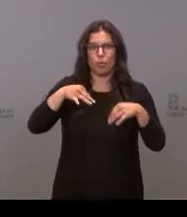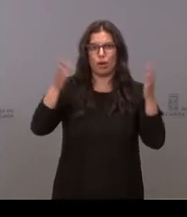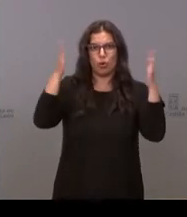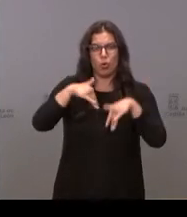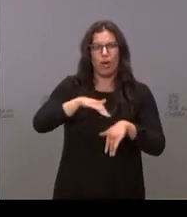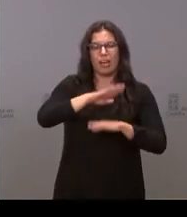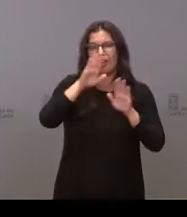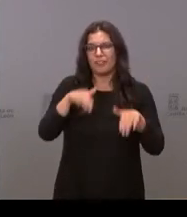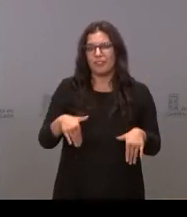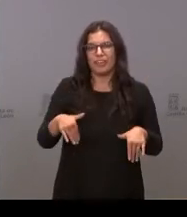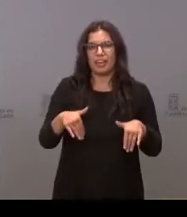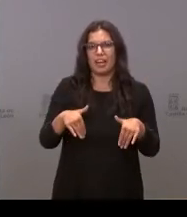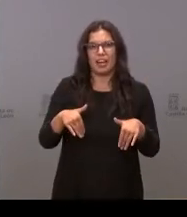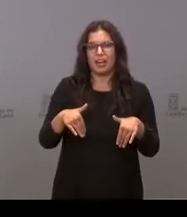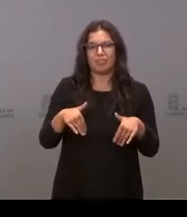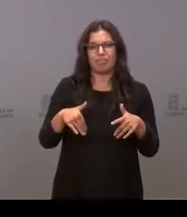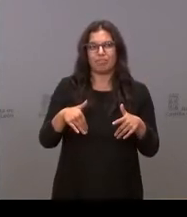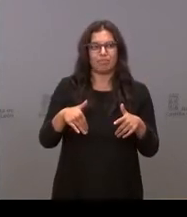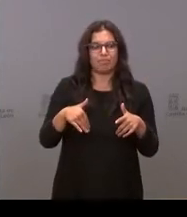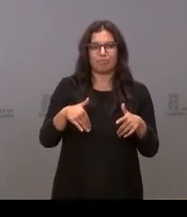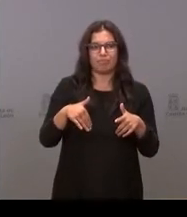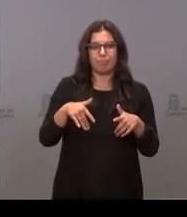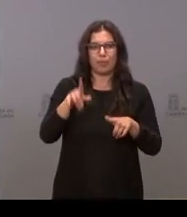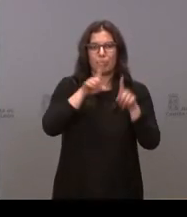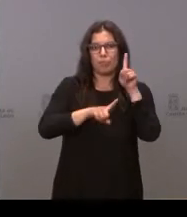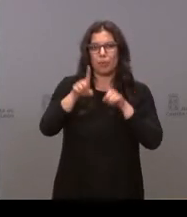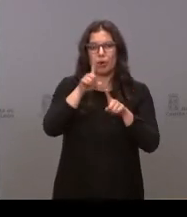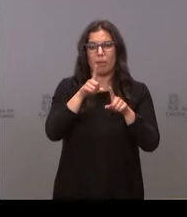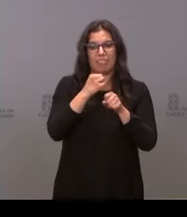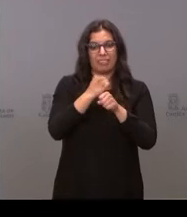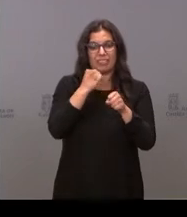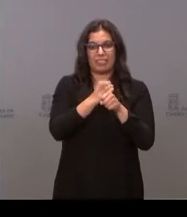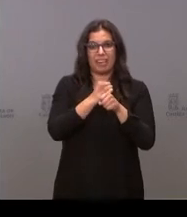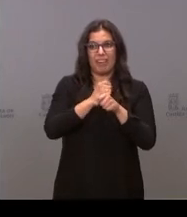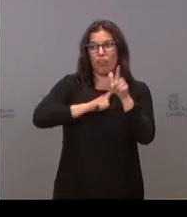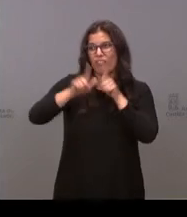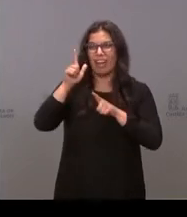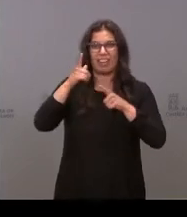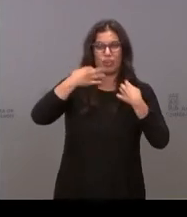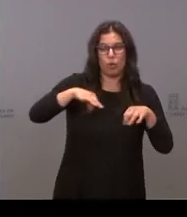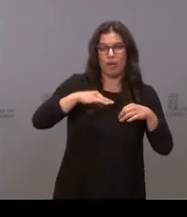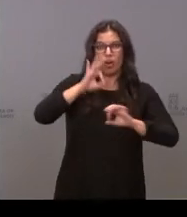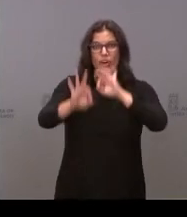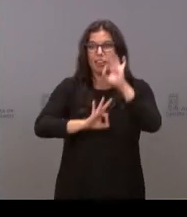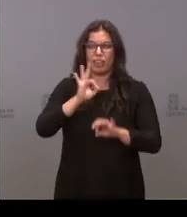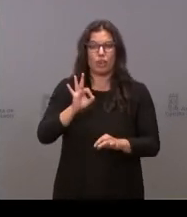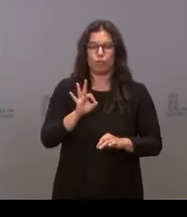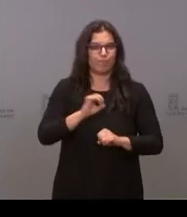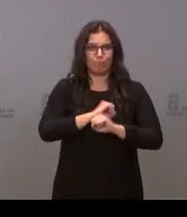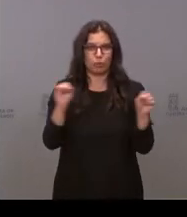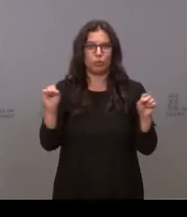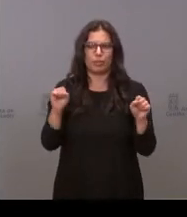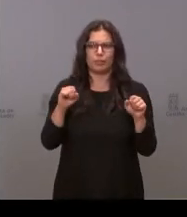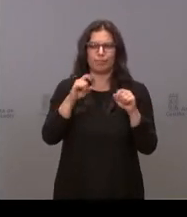tenido prácticamente la posibilidad de ejercer con normalidad nuestros viajes. Hemos sufrido mucho durante el